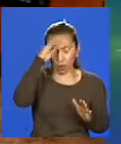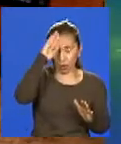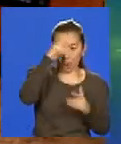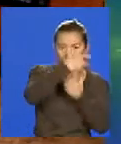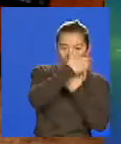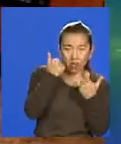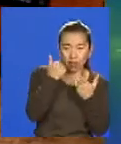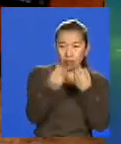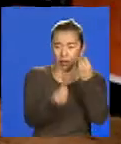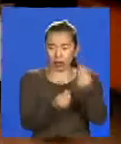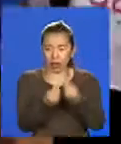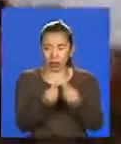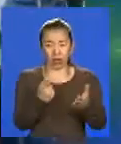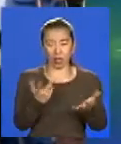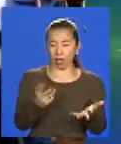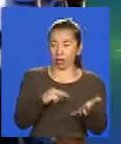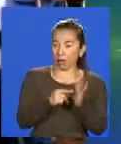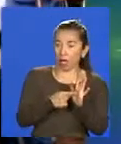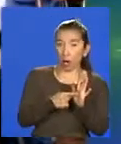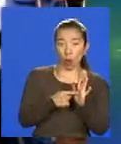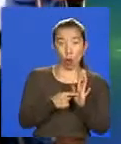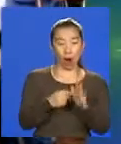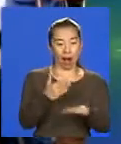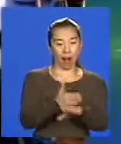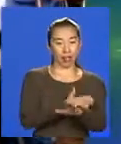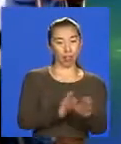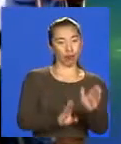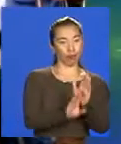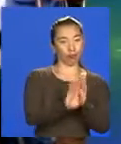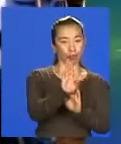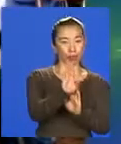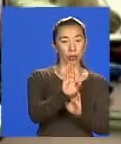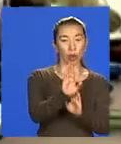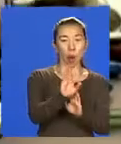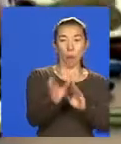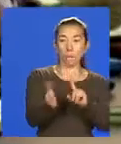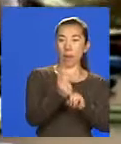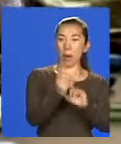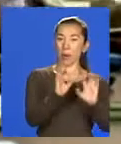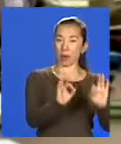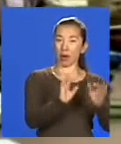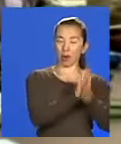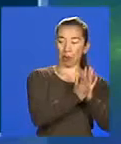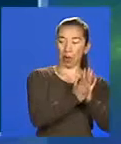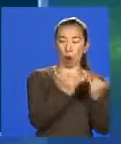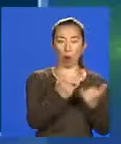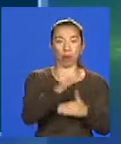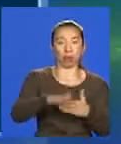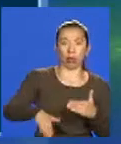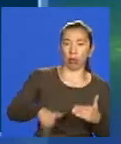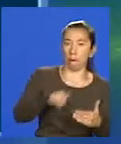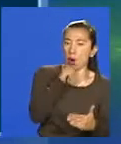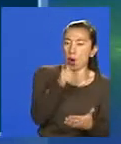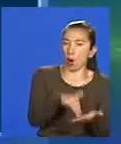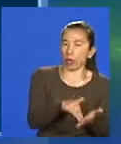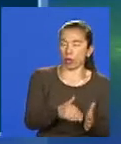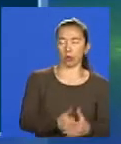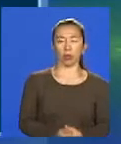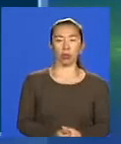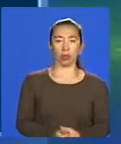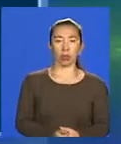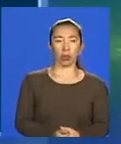comunidades un retroceso en los avances alcanzados durante el cese al fuego unilateral decretado por las FARC. De acuerdo con miembros de las